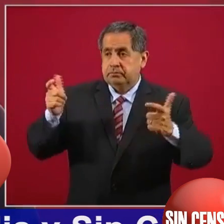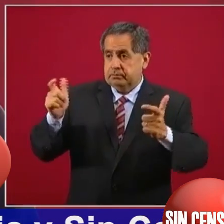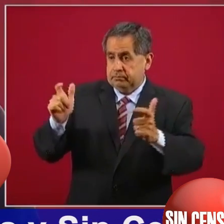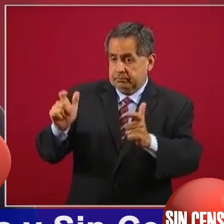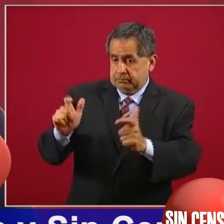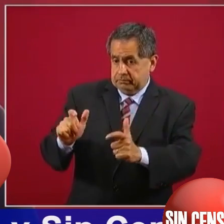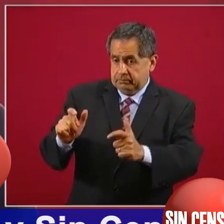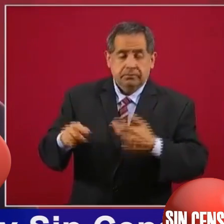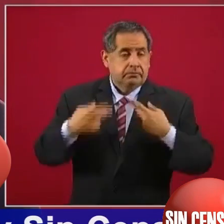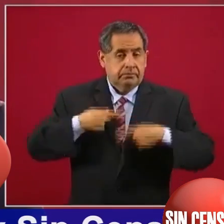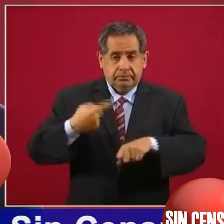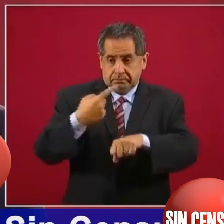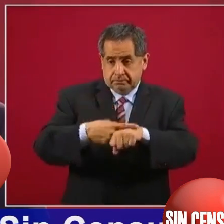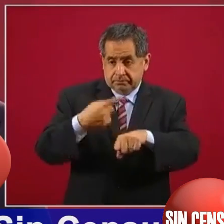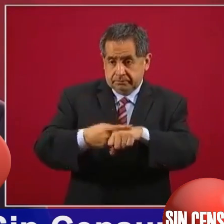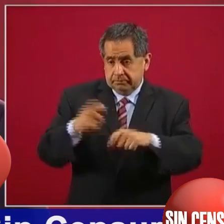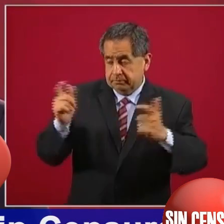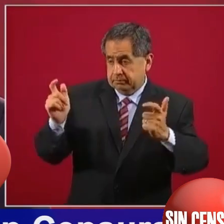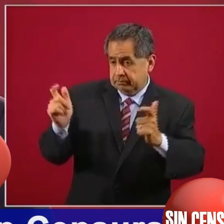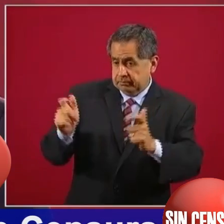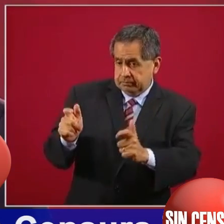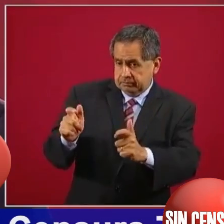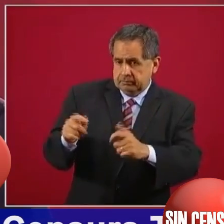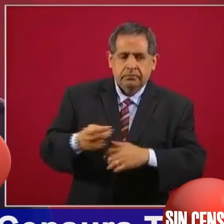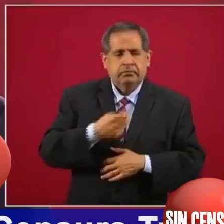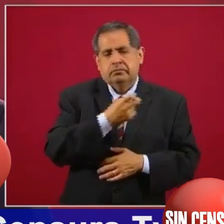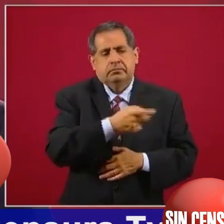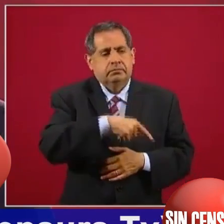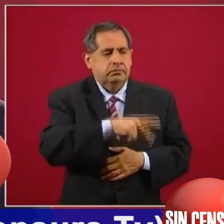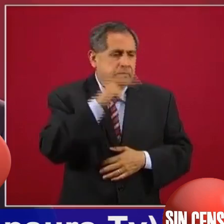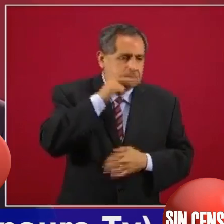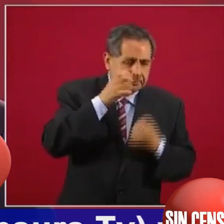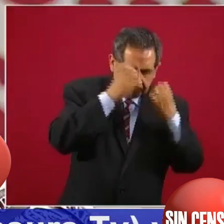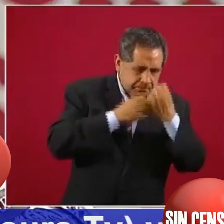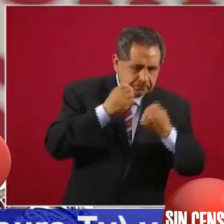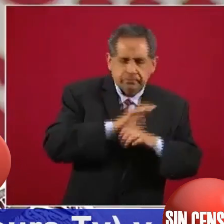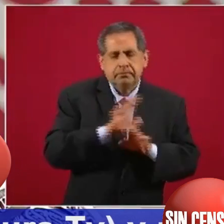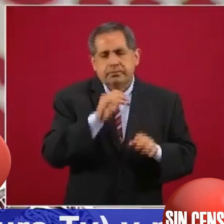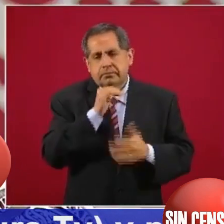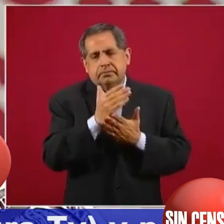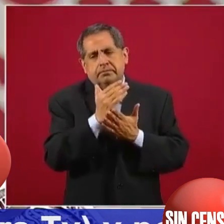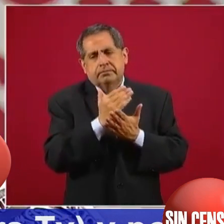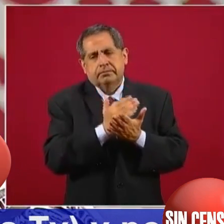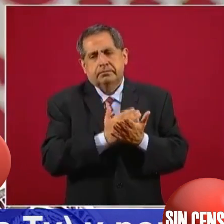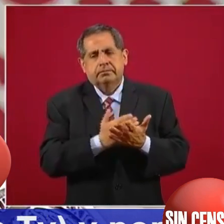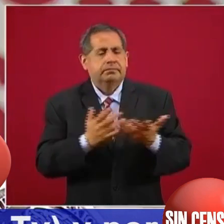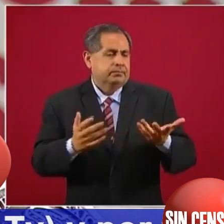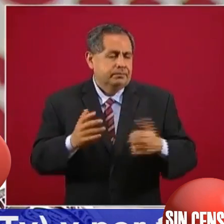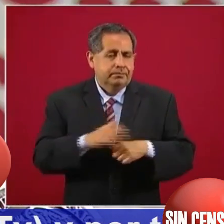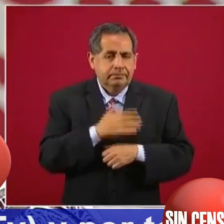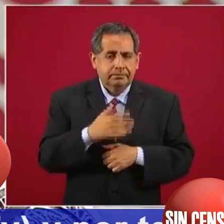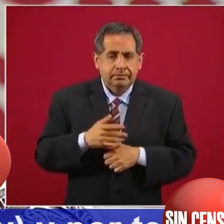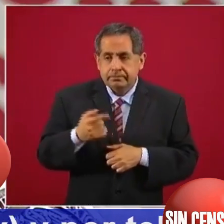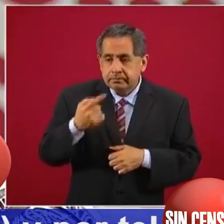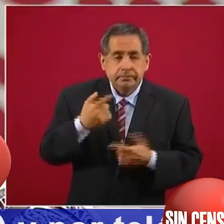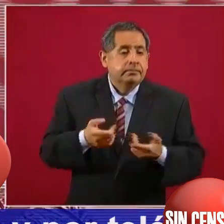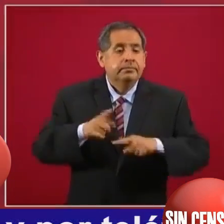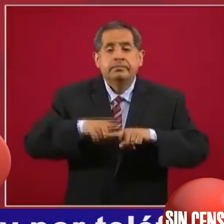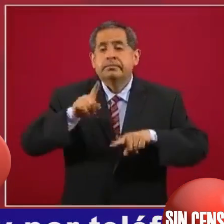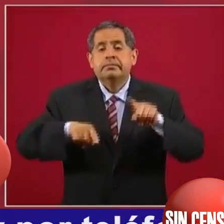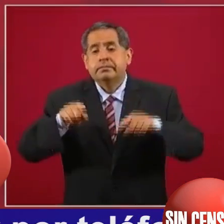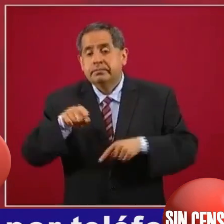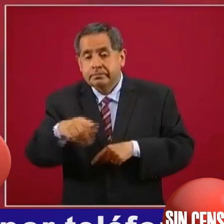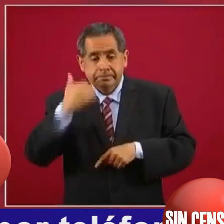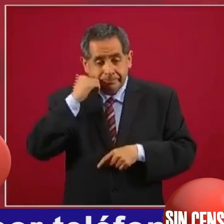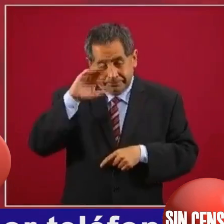personas enfermas, por supuesto que disminuye el número de pruebas que se hacen, porque las pruebas se hacen atendiendo a